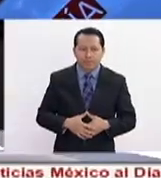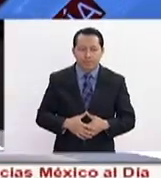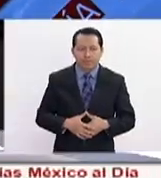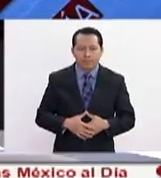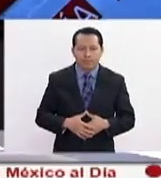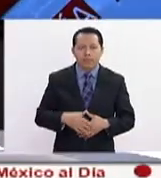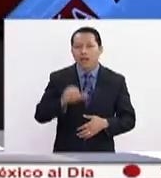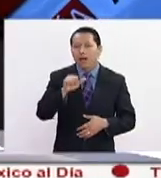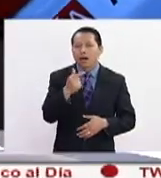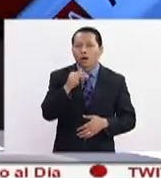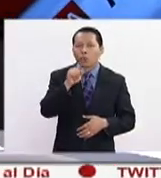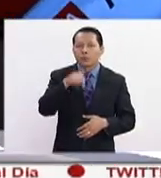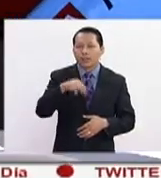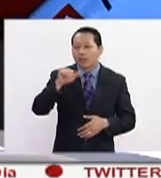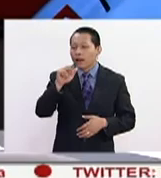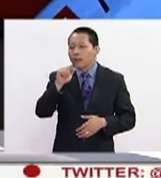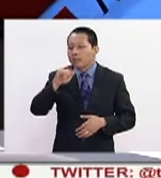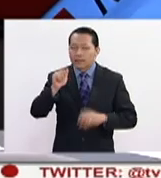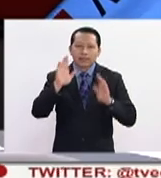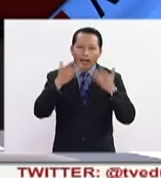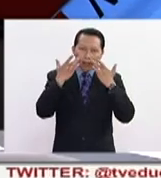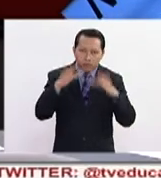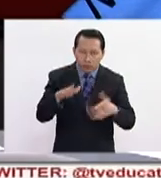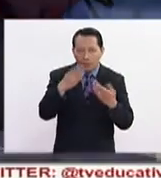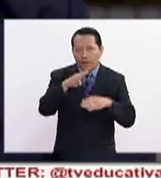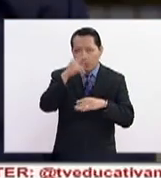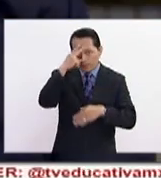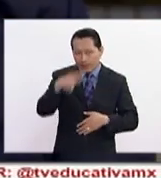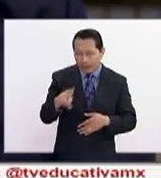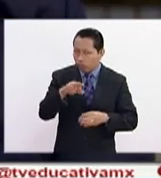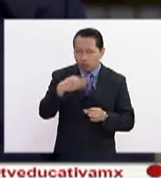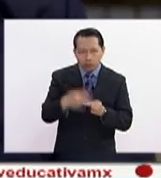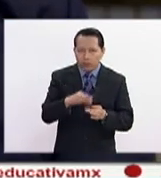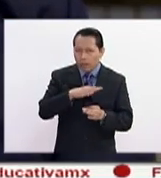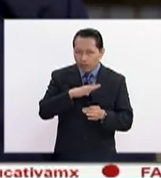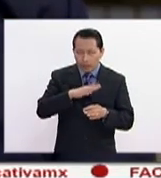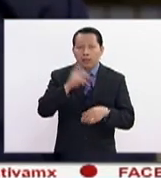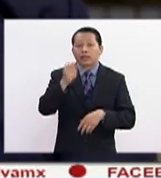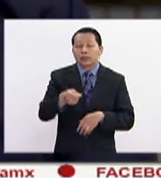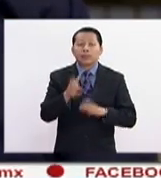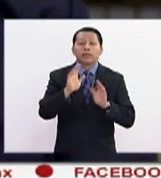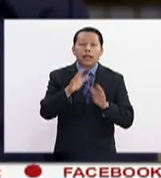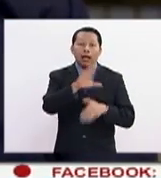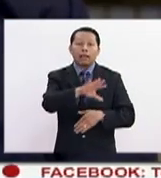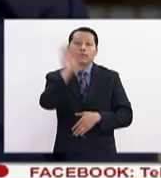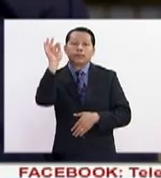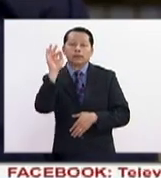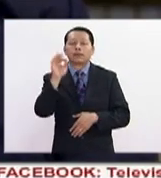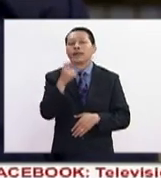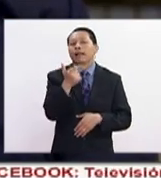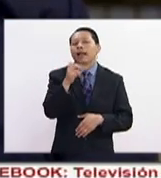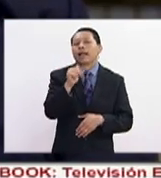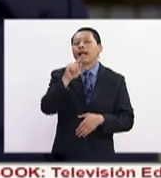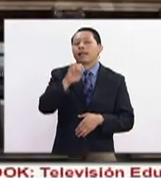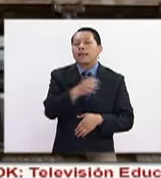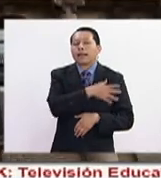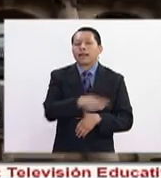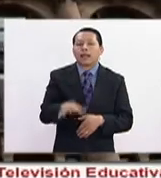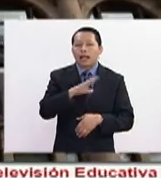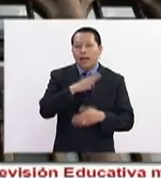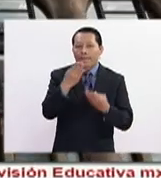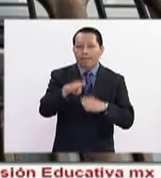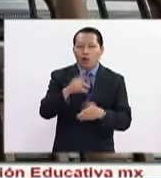Y Agustín Carstens ya dejó su cargo como gobernador del Banco de México, esto tras ser designado gerente general del Banco de